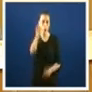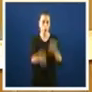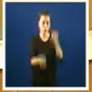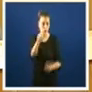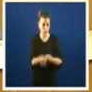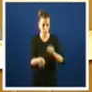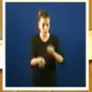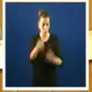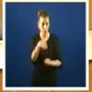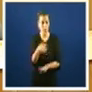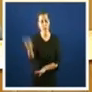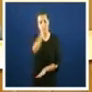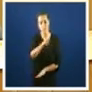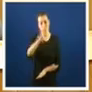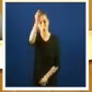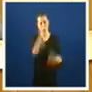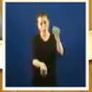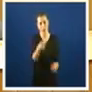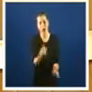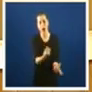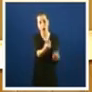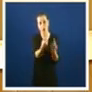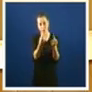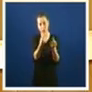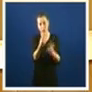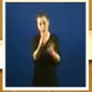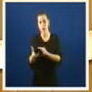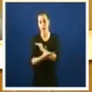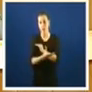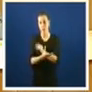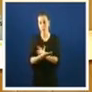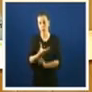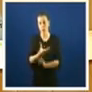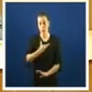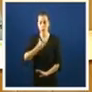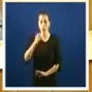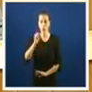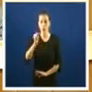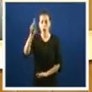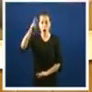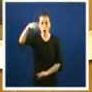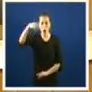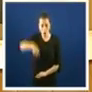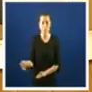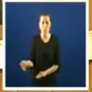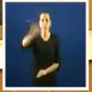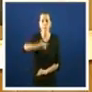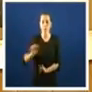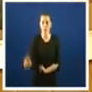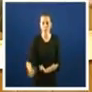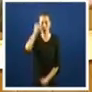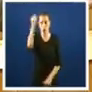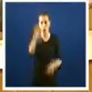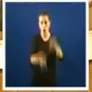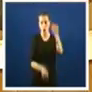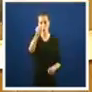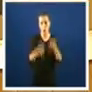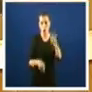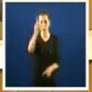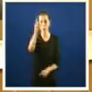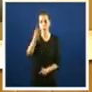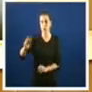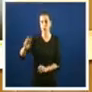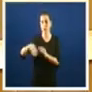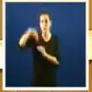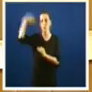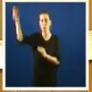repetir as eleccións nunha mesa No Concello da Arnoia Porque tamén falsificou os votos dos residentes ausentes